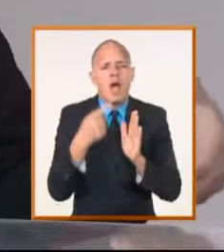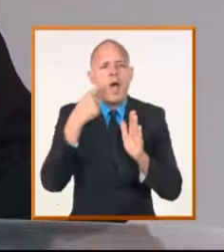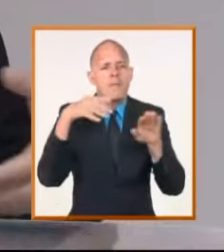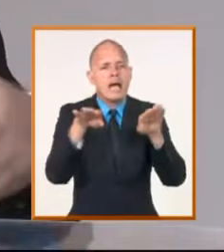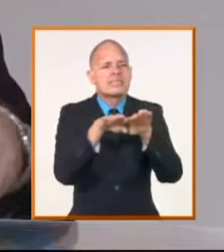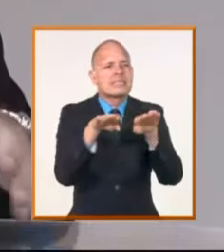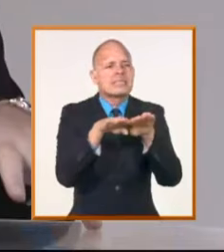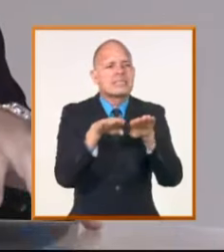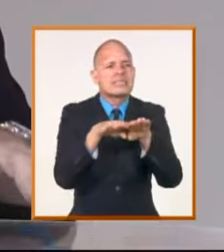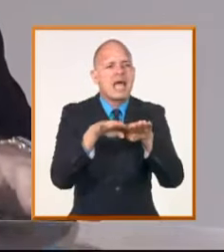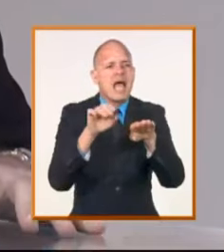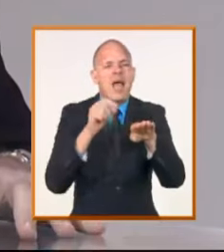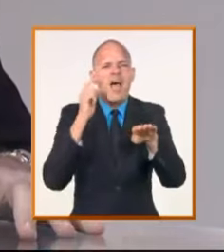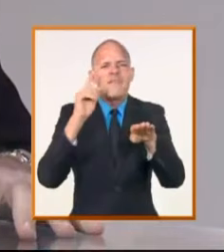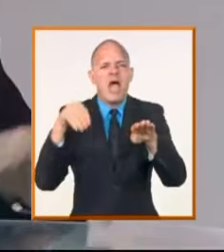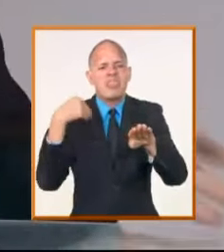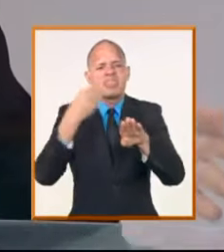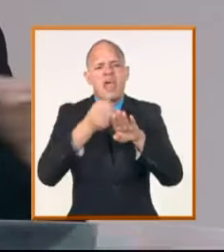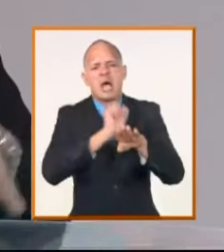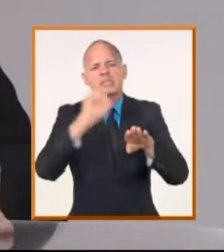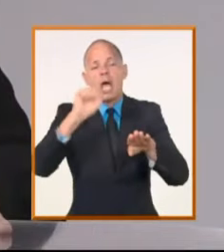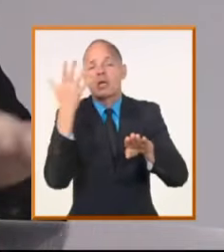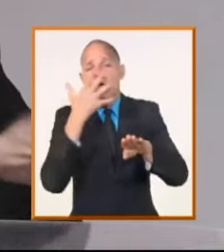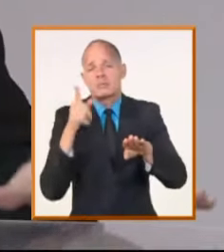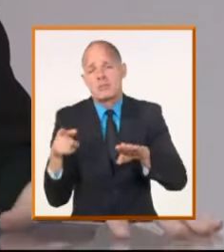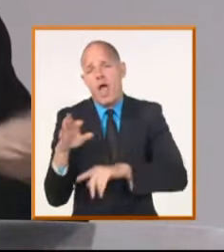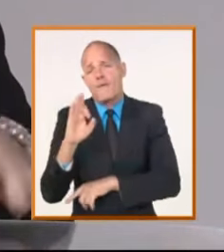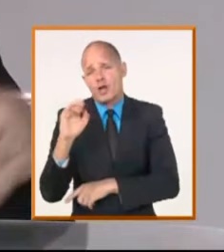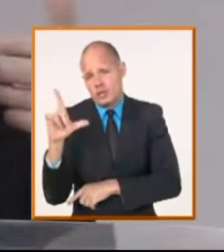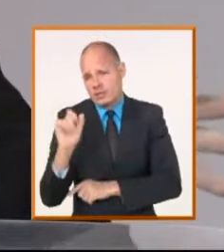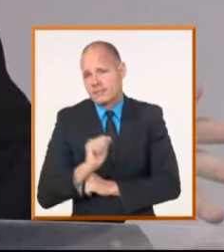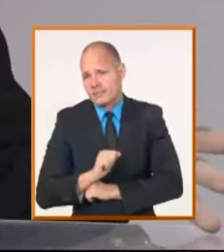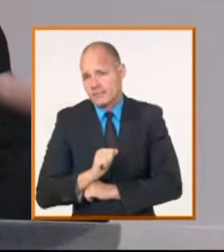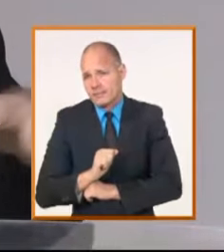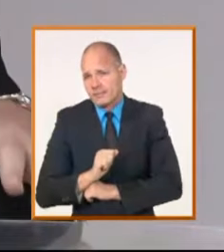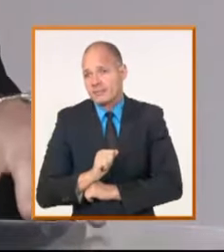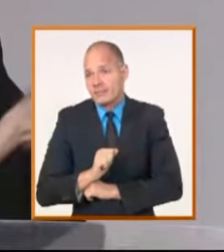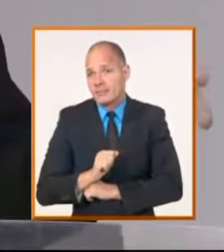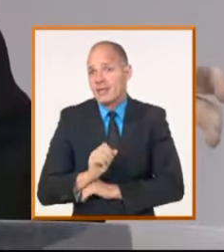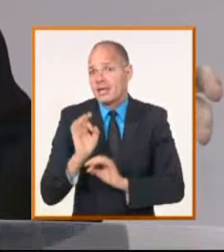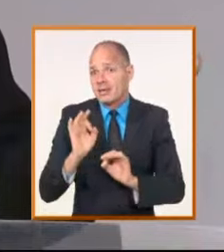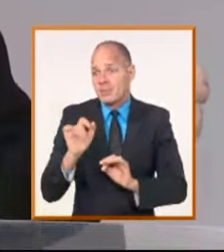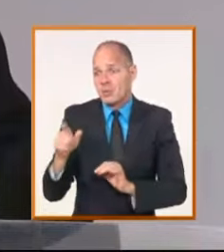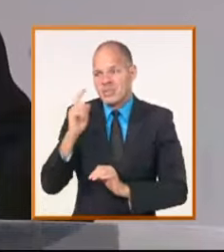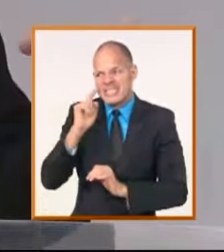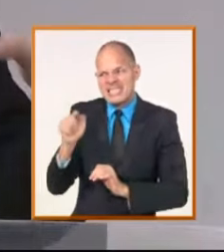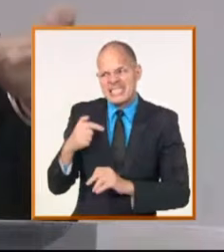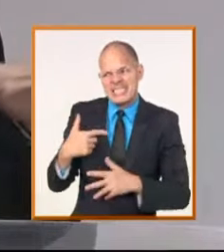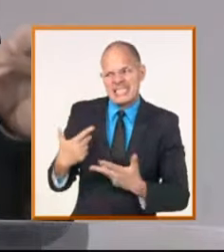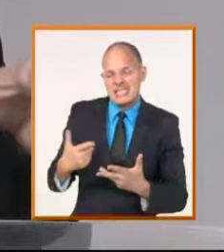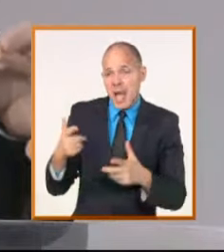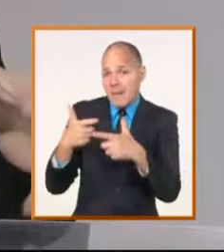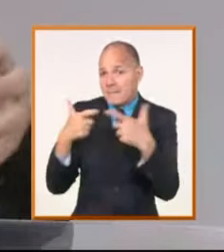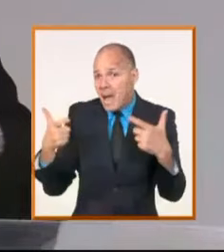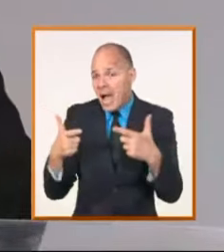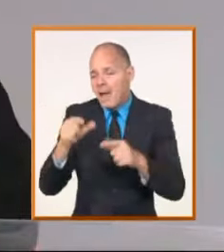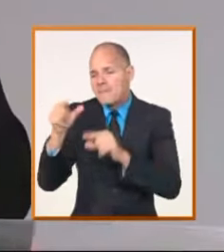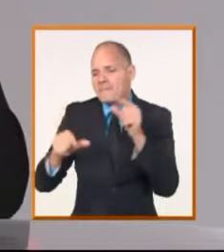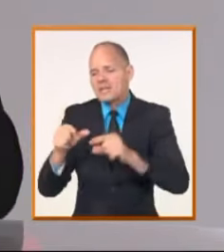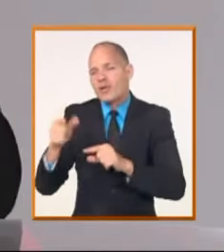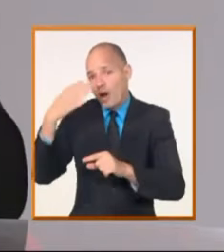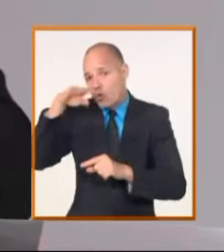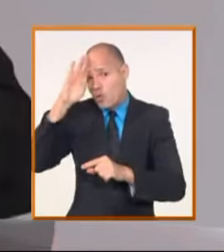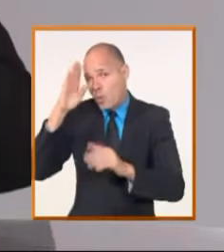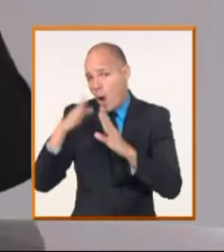Trump y todo el movimiento que se ha generado en torno a Trump entre la población cubana, pero más allá de la población cubana, Florida se ha movido hacia